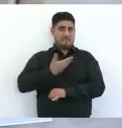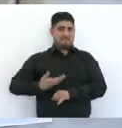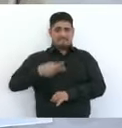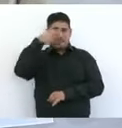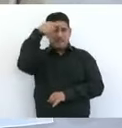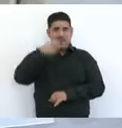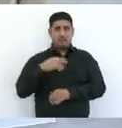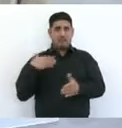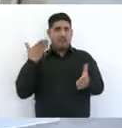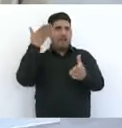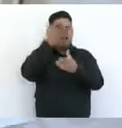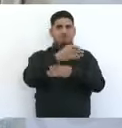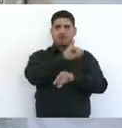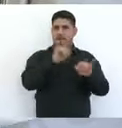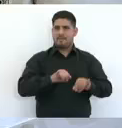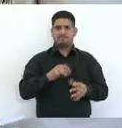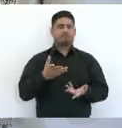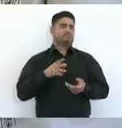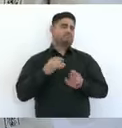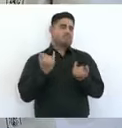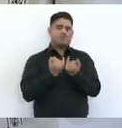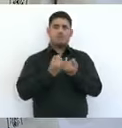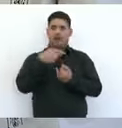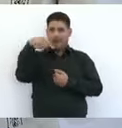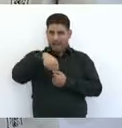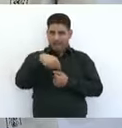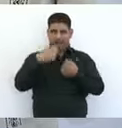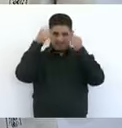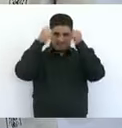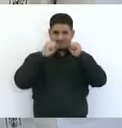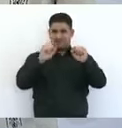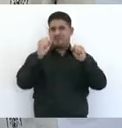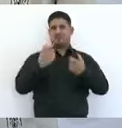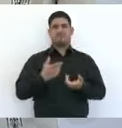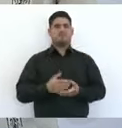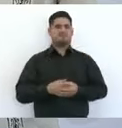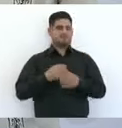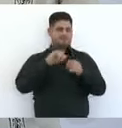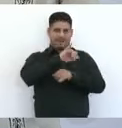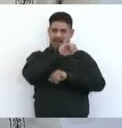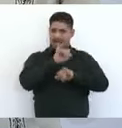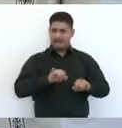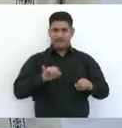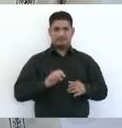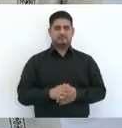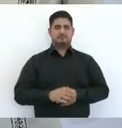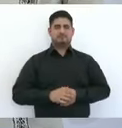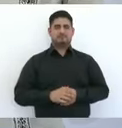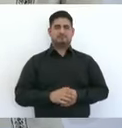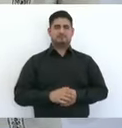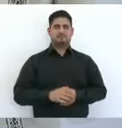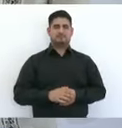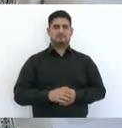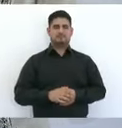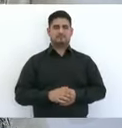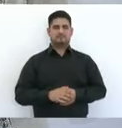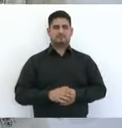la República, pues tampoco se ha parado por estos rumbos. ¿Acaso no iban ni siquiera